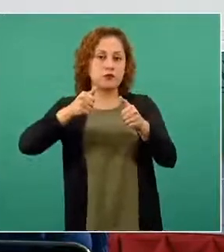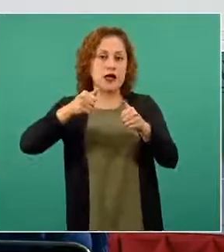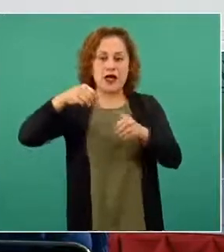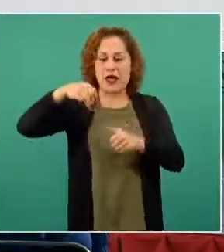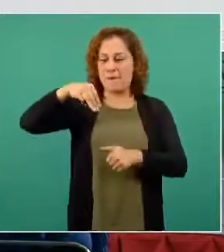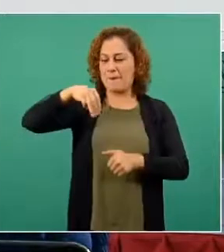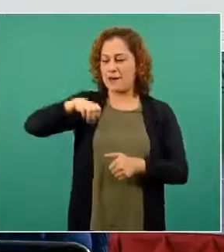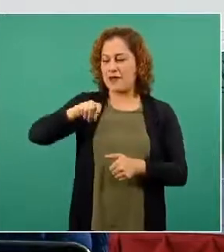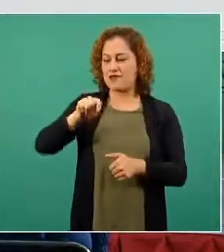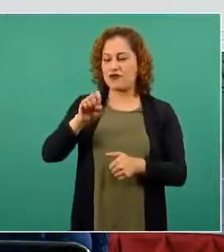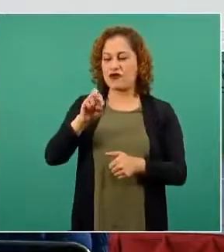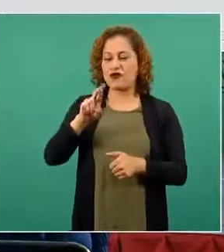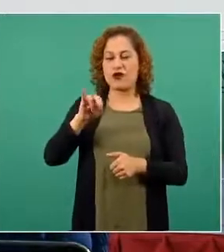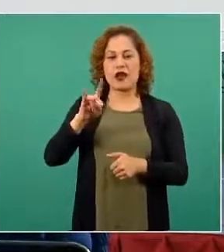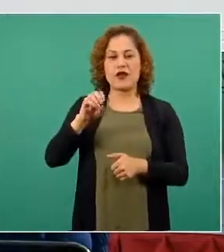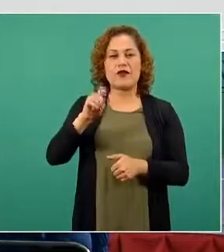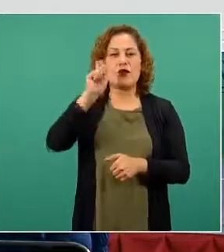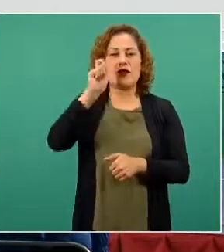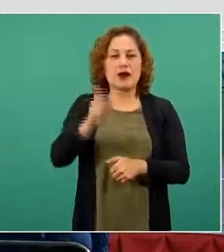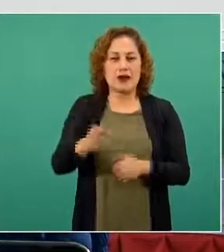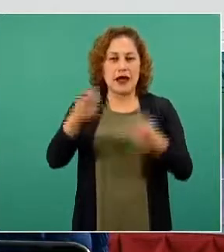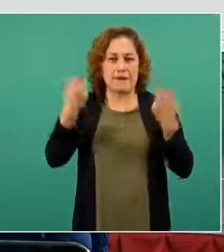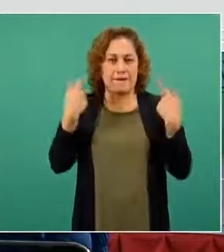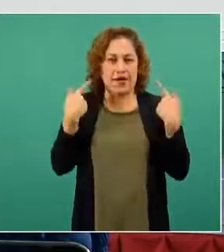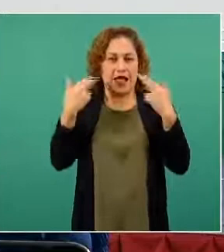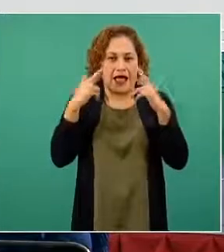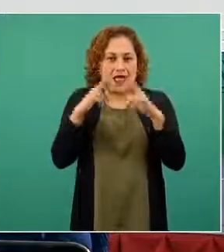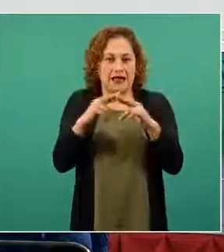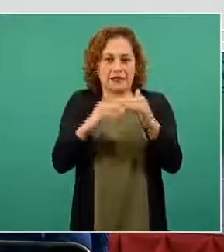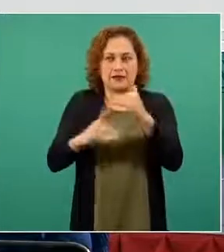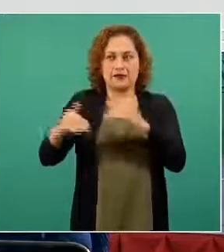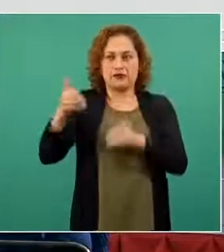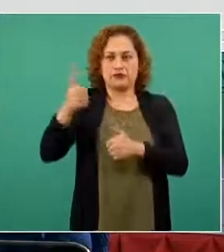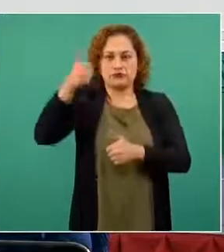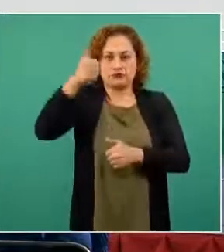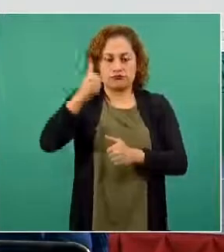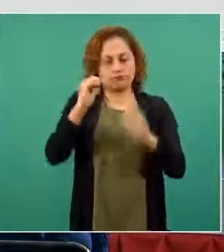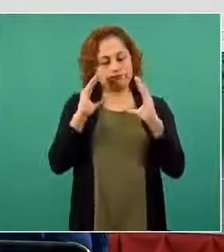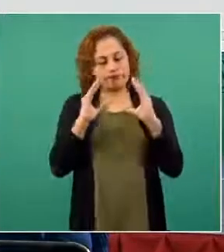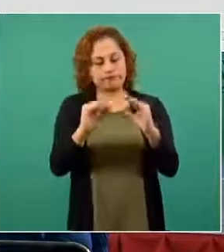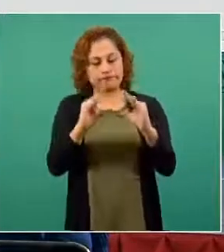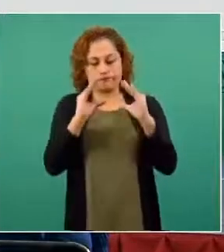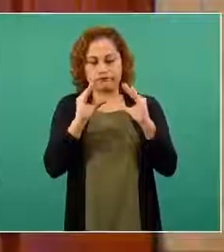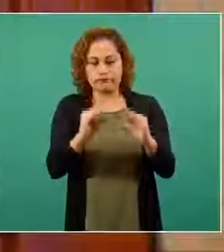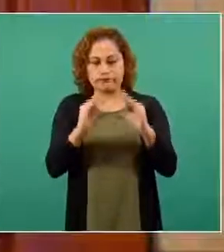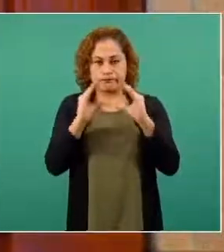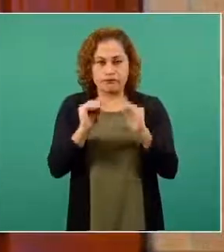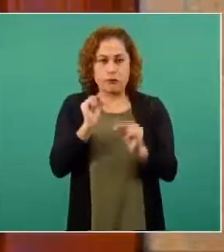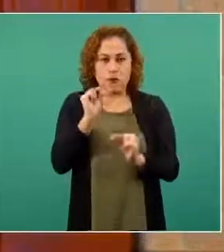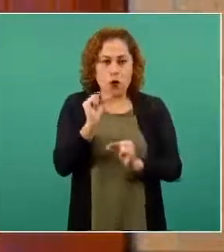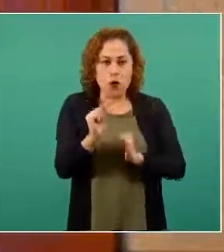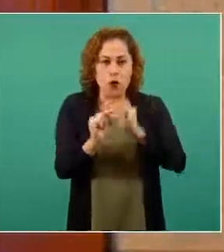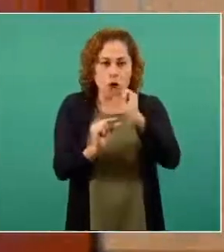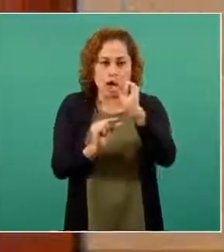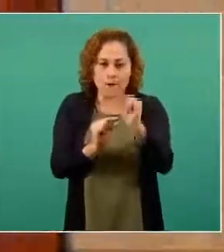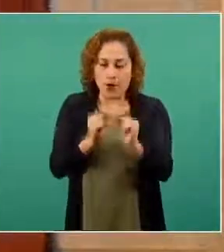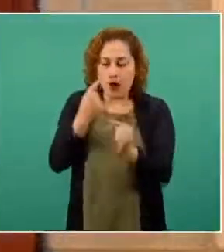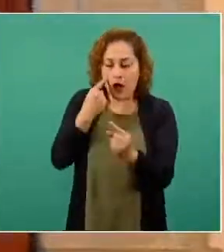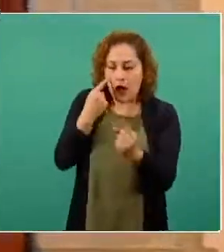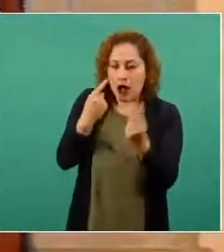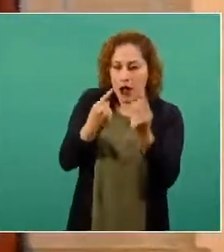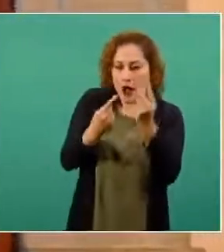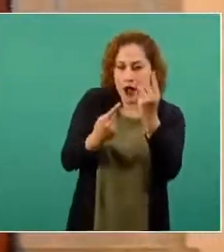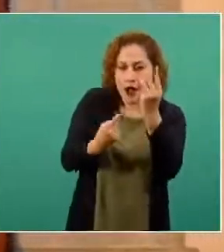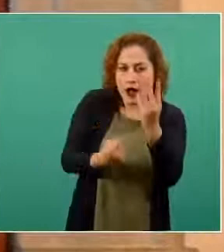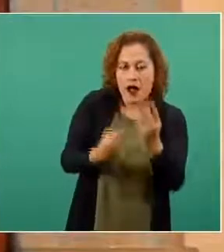convertía para fines prácticos en nuestro pequeño niño, el cual nosotros lo íbamos llevando por todo el camino de lo que es la medicina crítica,